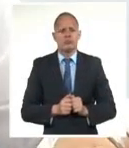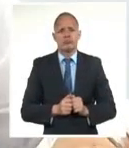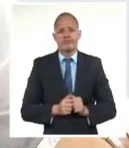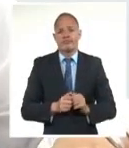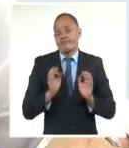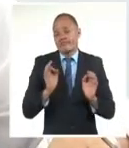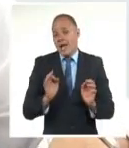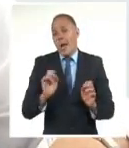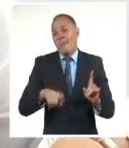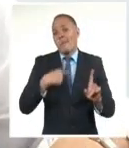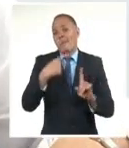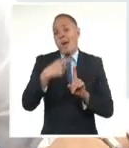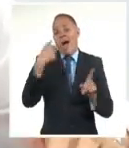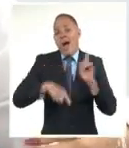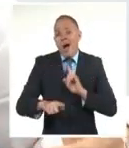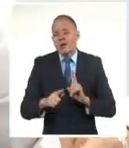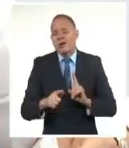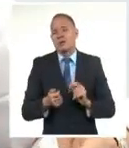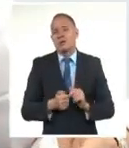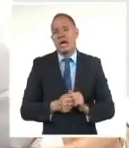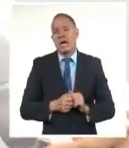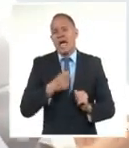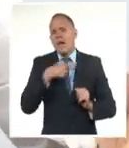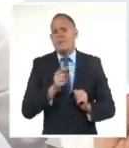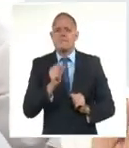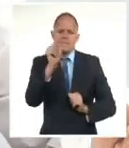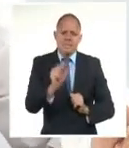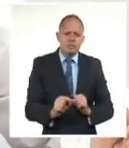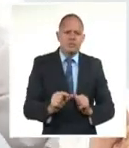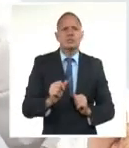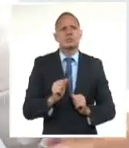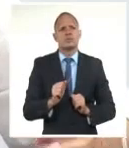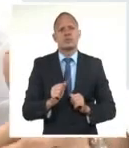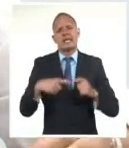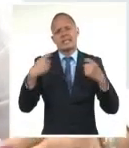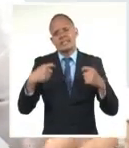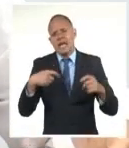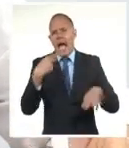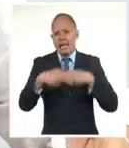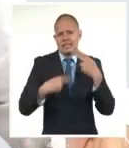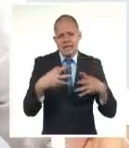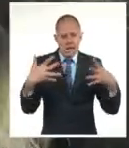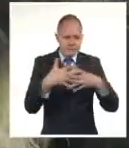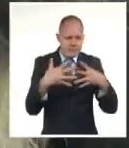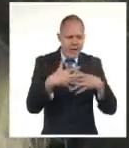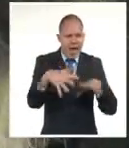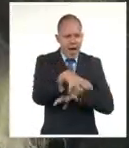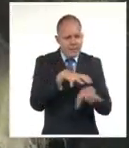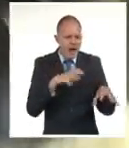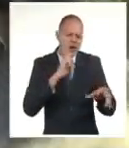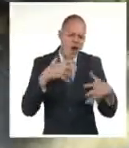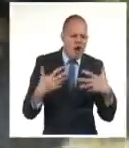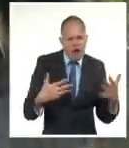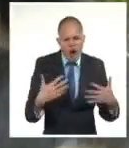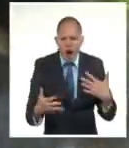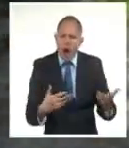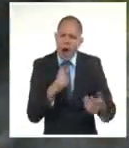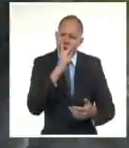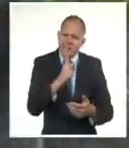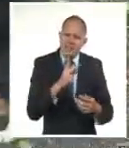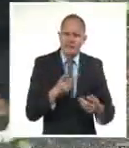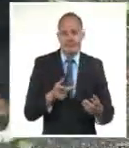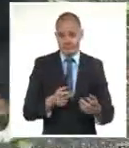se establecen todos los procedimientos que deben seguir las personas al relacionarse con los animales. La grandeza de una nación